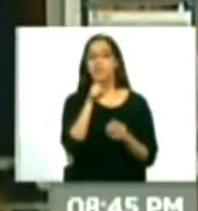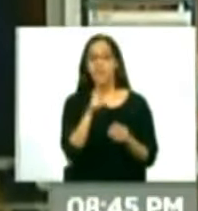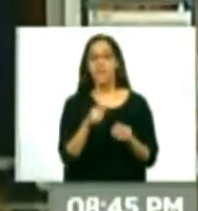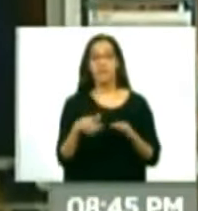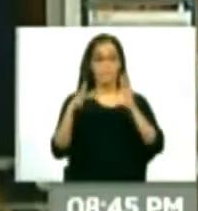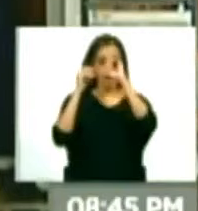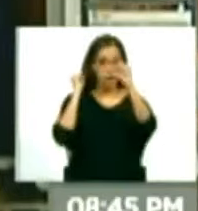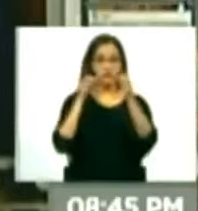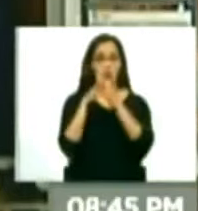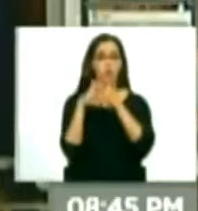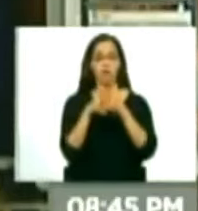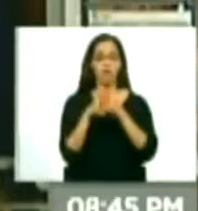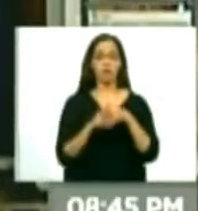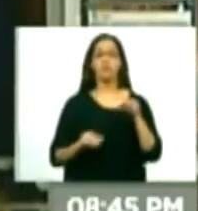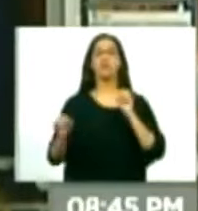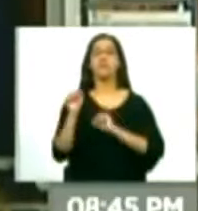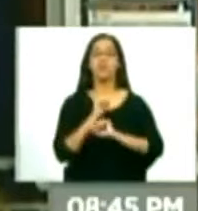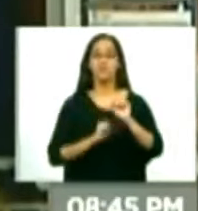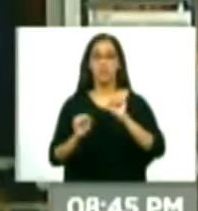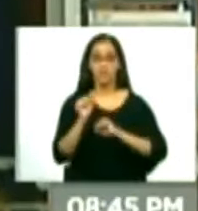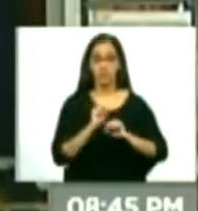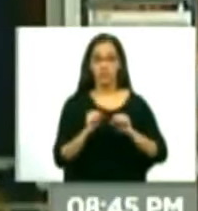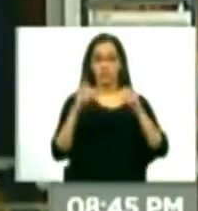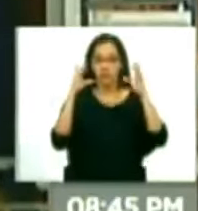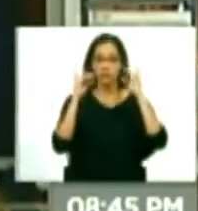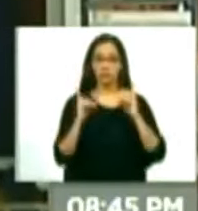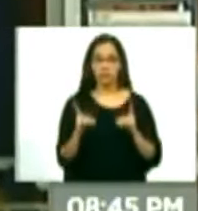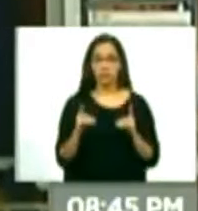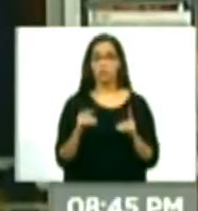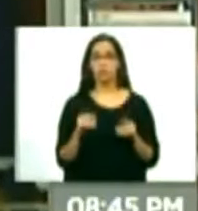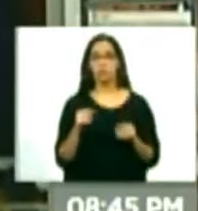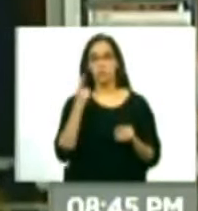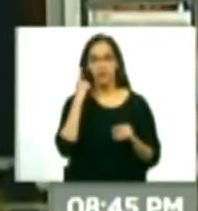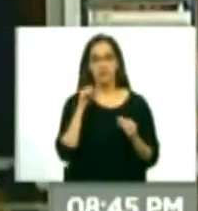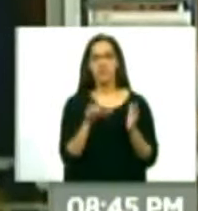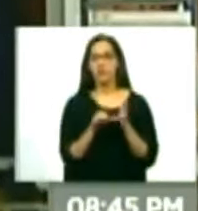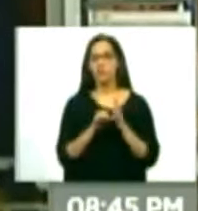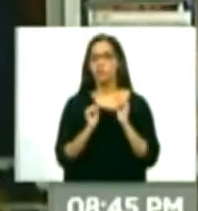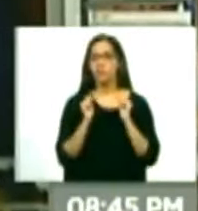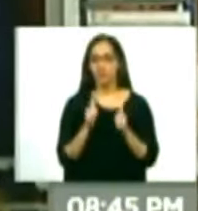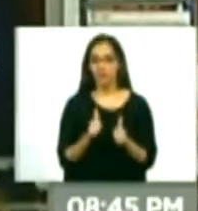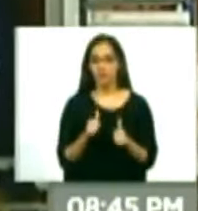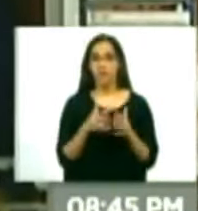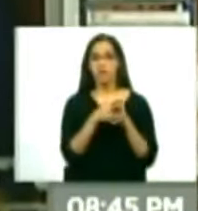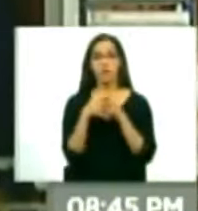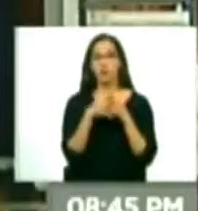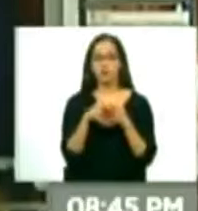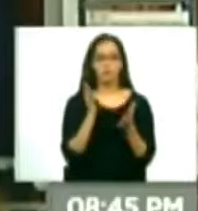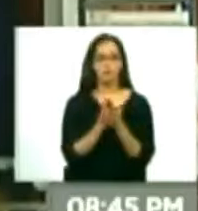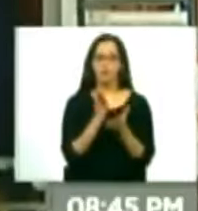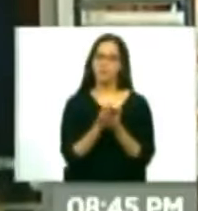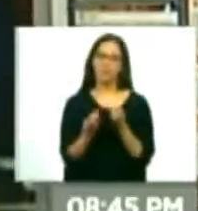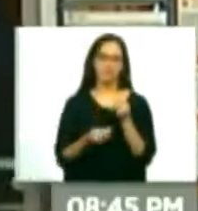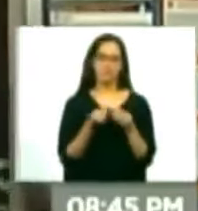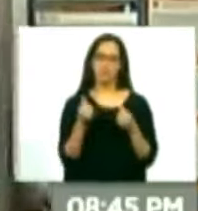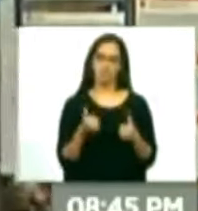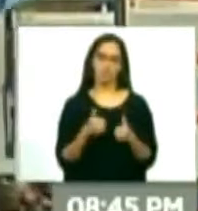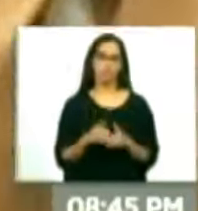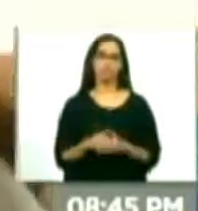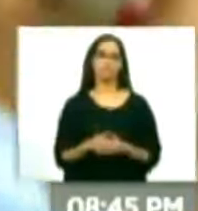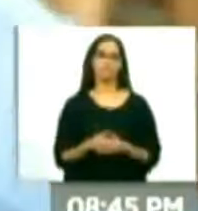Trinidad, fue el que salió a defender la decisión, para que ustedes vean de dónde viene la cosa. Estados Unidos siempre haciendo el bien.